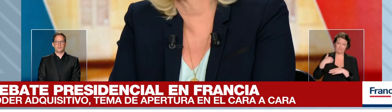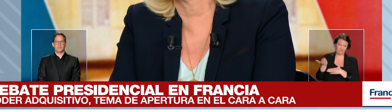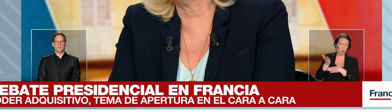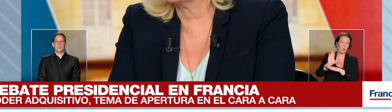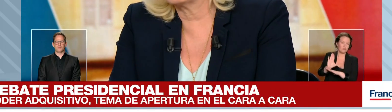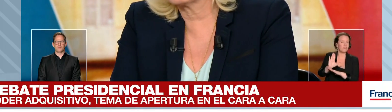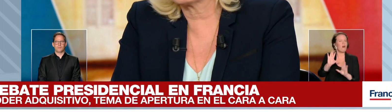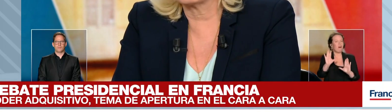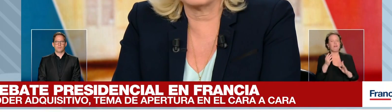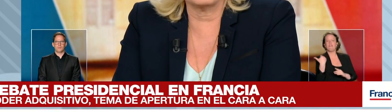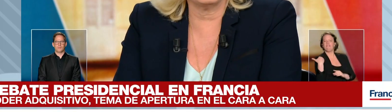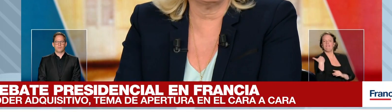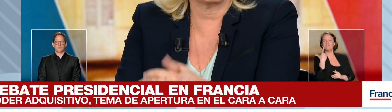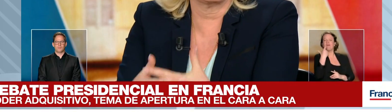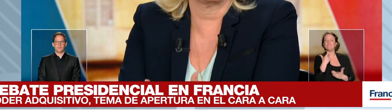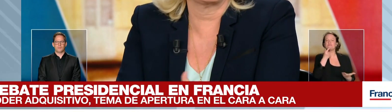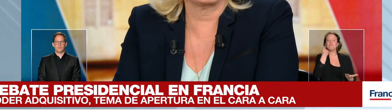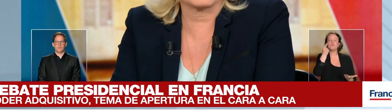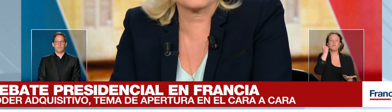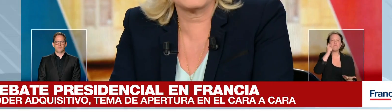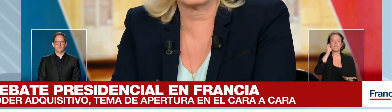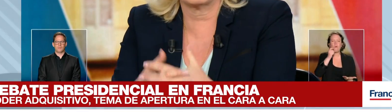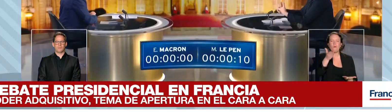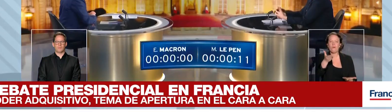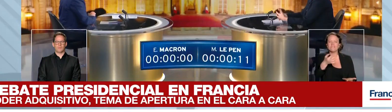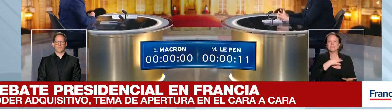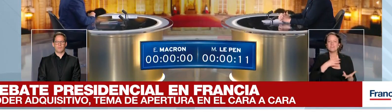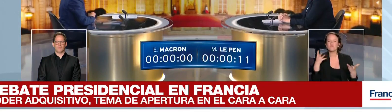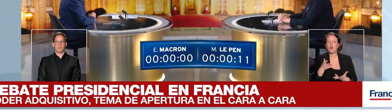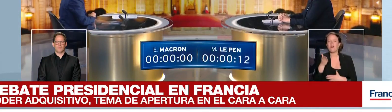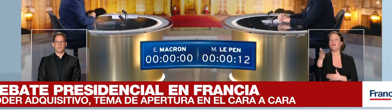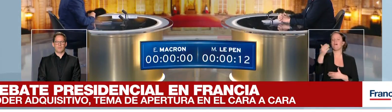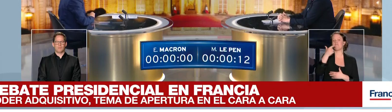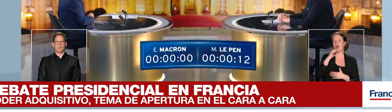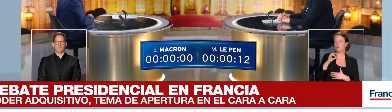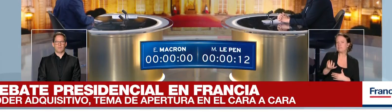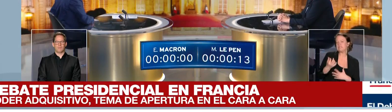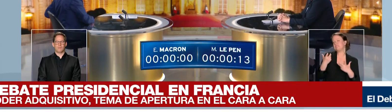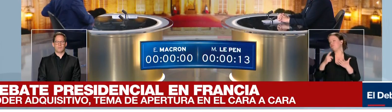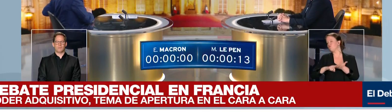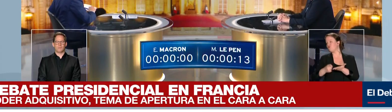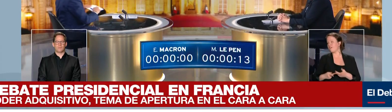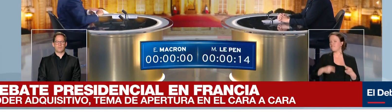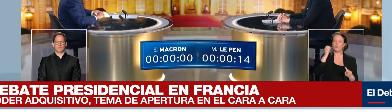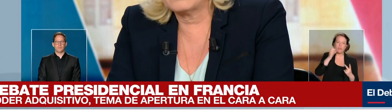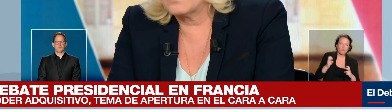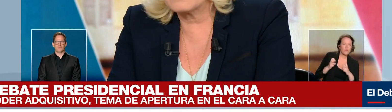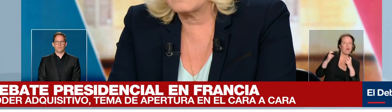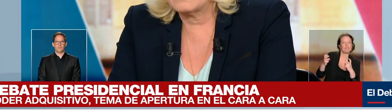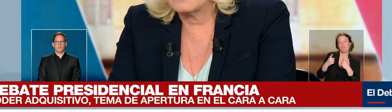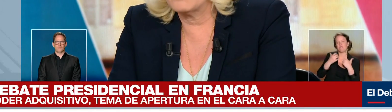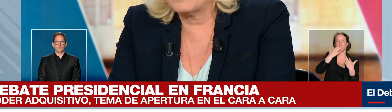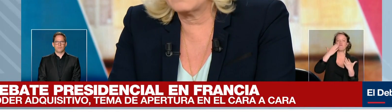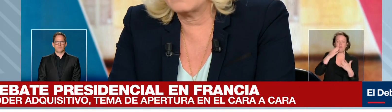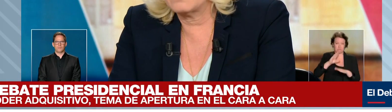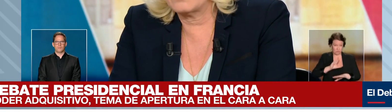franceses, porque como lo escuché, señor Macron, con su gobierno, usted dice que el poder adquisitivo de los franceses aumentó, pero